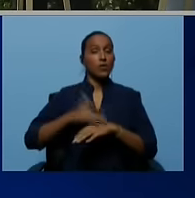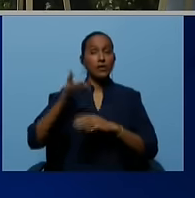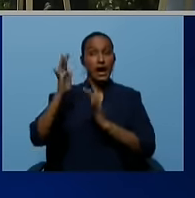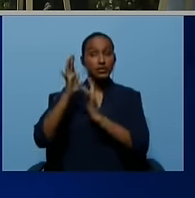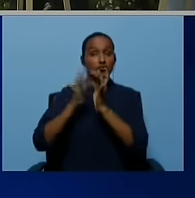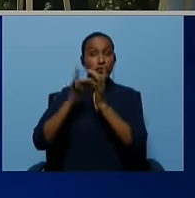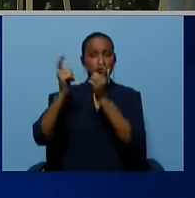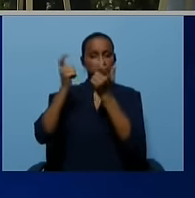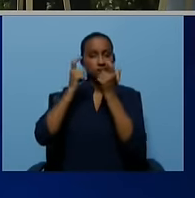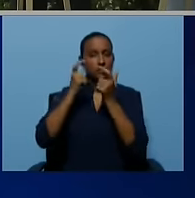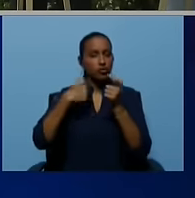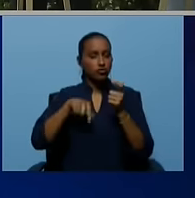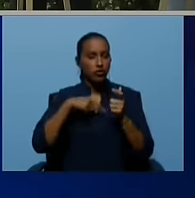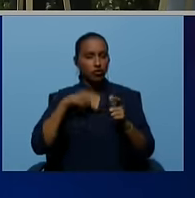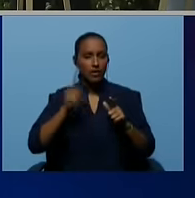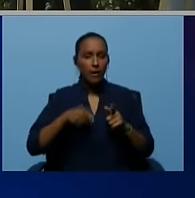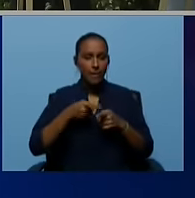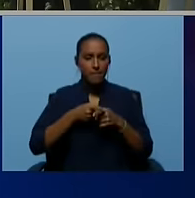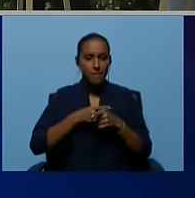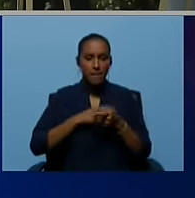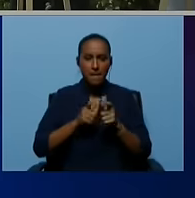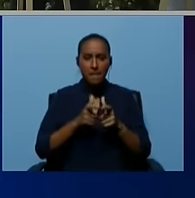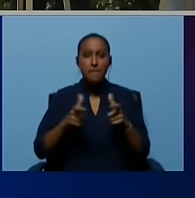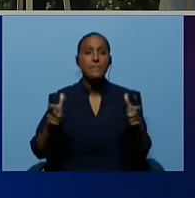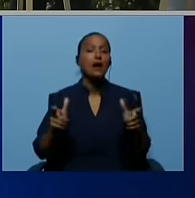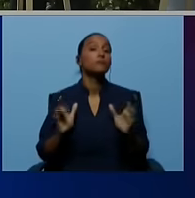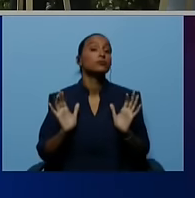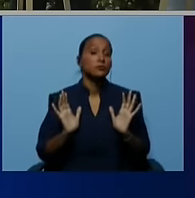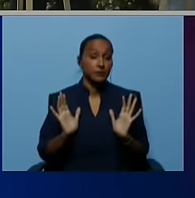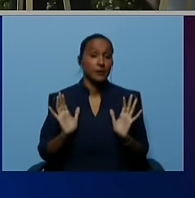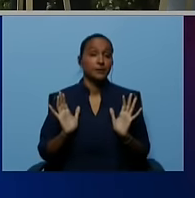multiplicar panes y